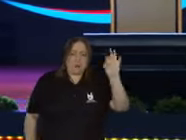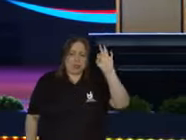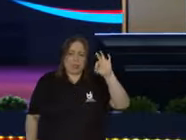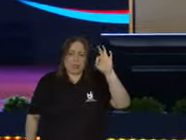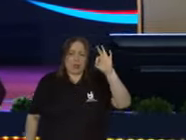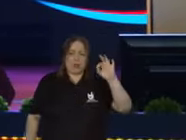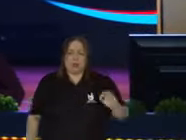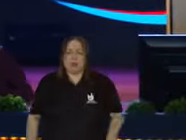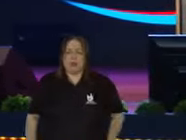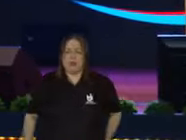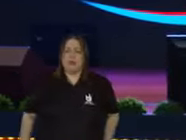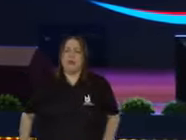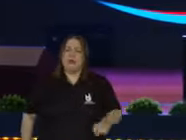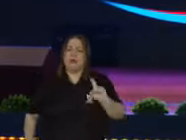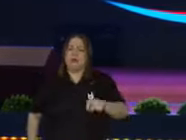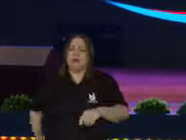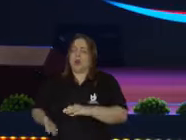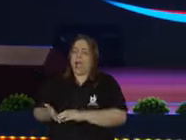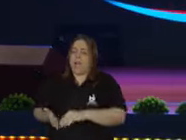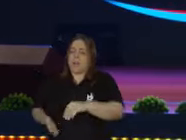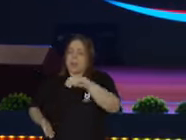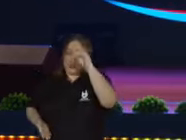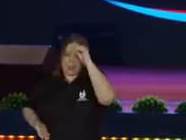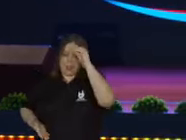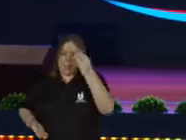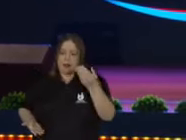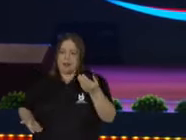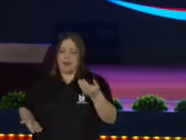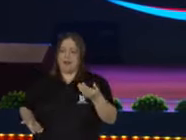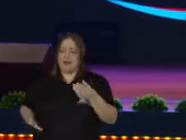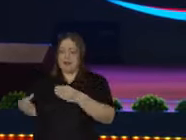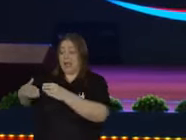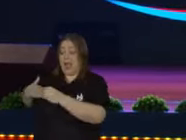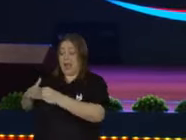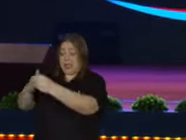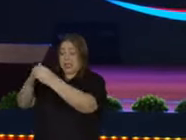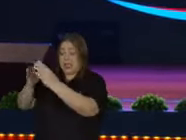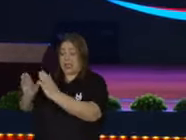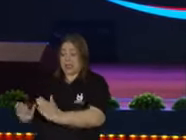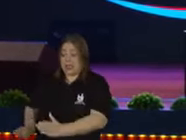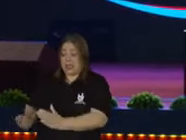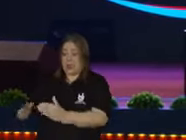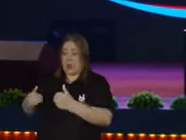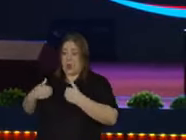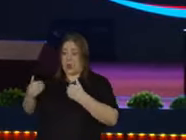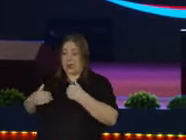es aprender a los pies de líderes más jóvenes como vos?